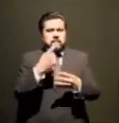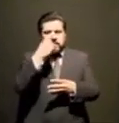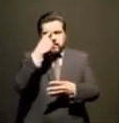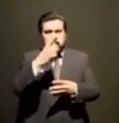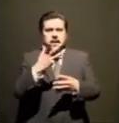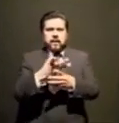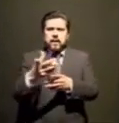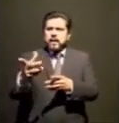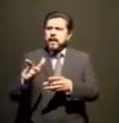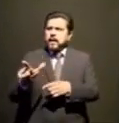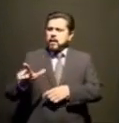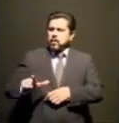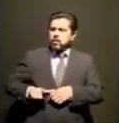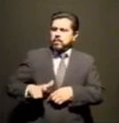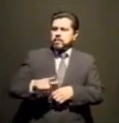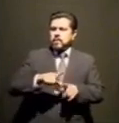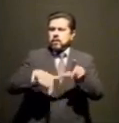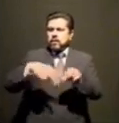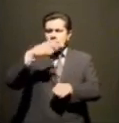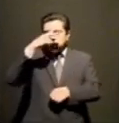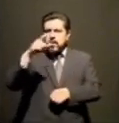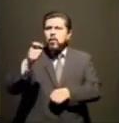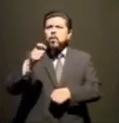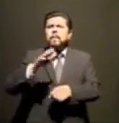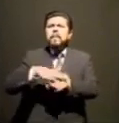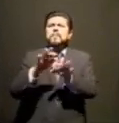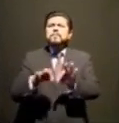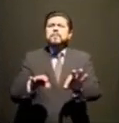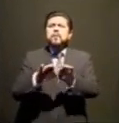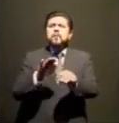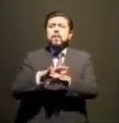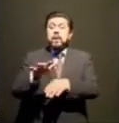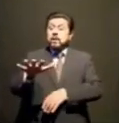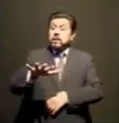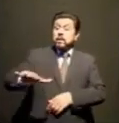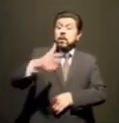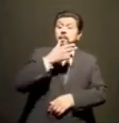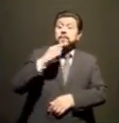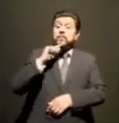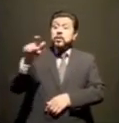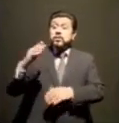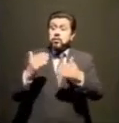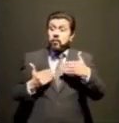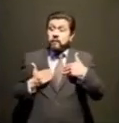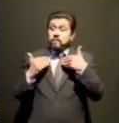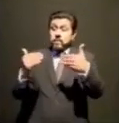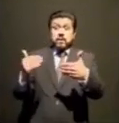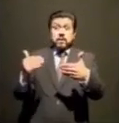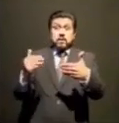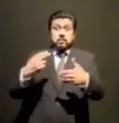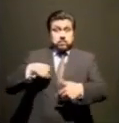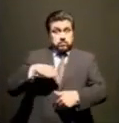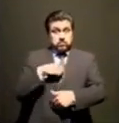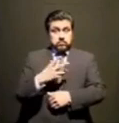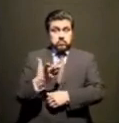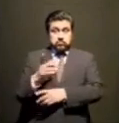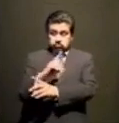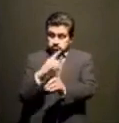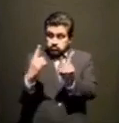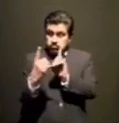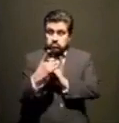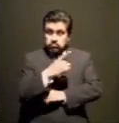la soberanía del pueblo, que es su confianza. Nuestra prioridad debe de